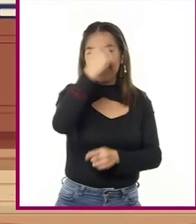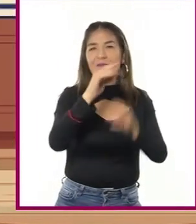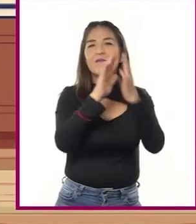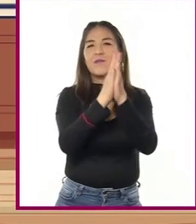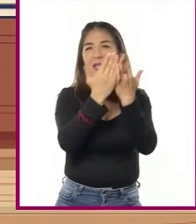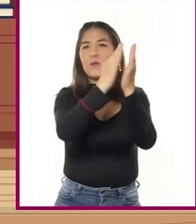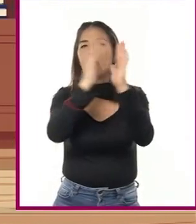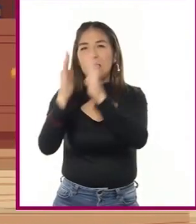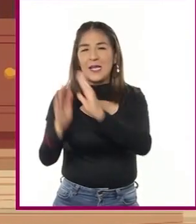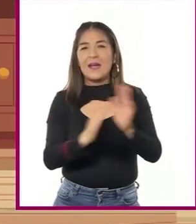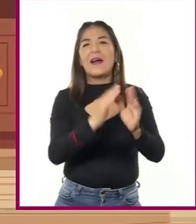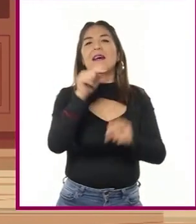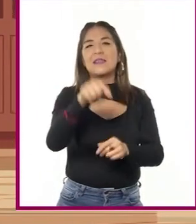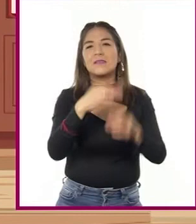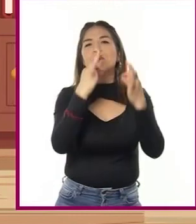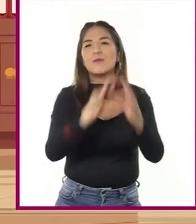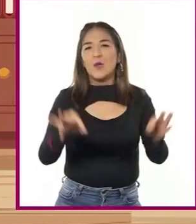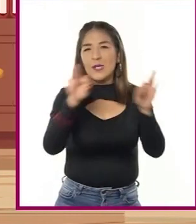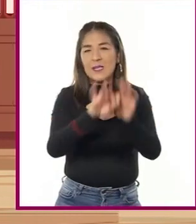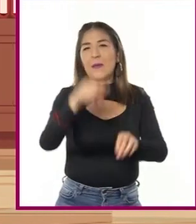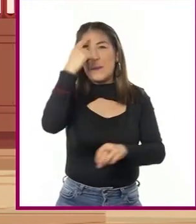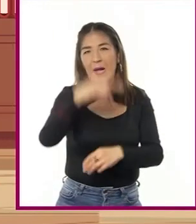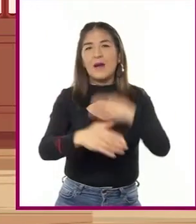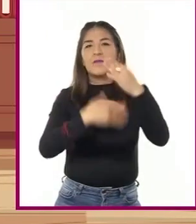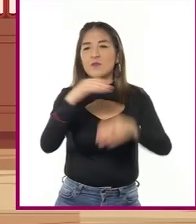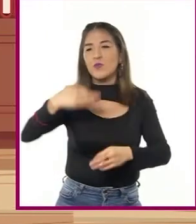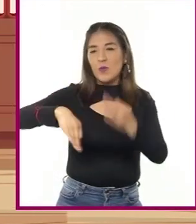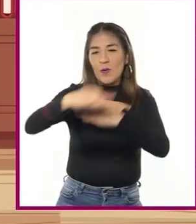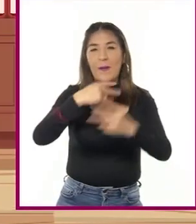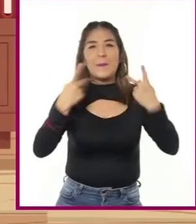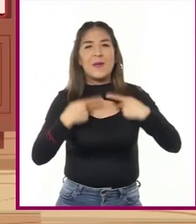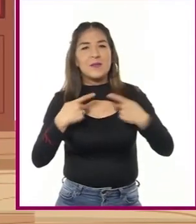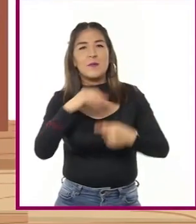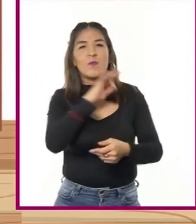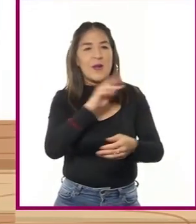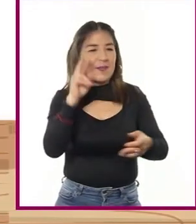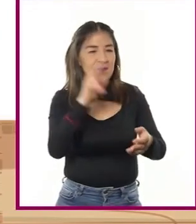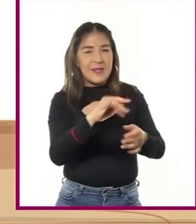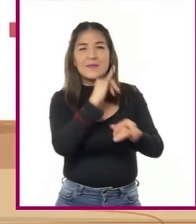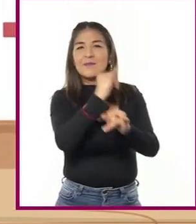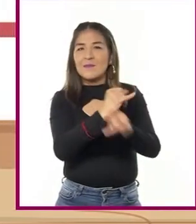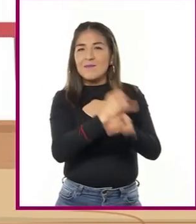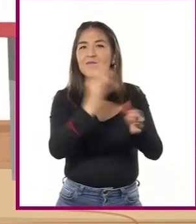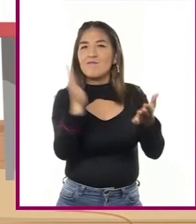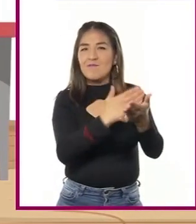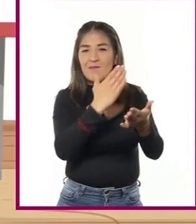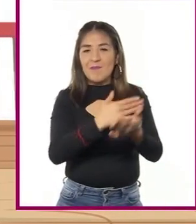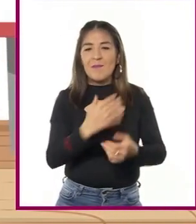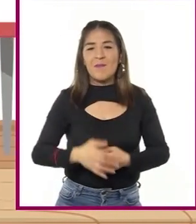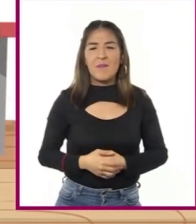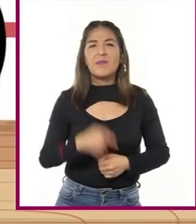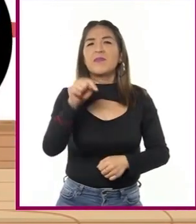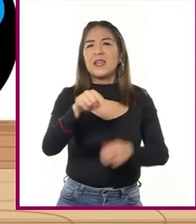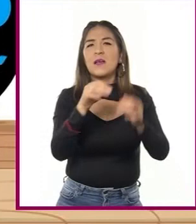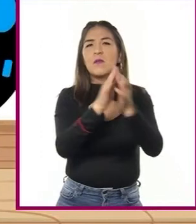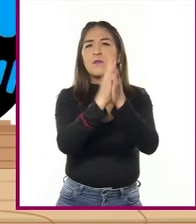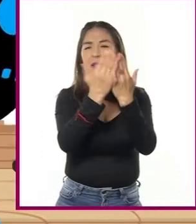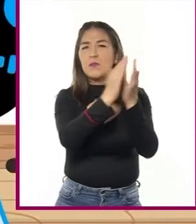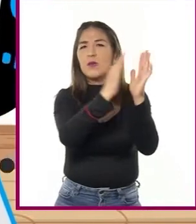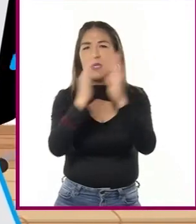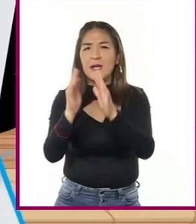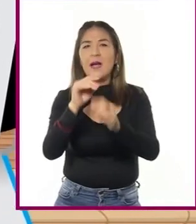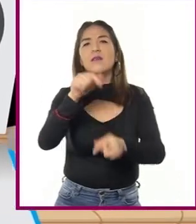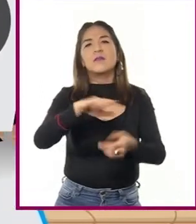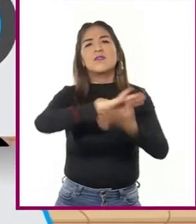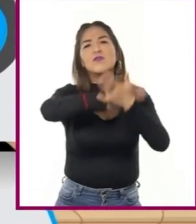bibliotecas virtuales con una diversidad de posibilidades que enriquecen aún más a las bibliotecas. Las bibliotecas se han transformado